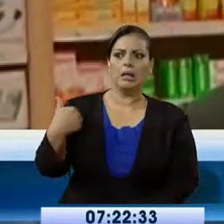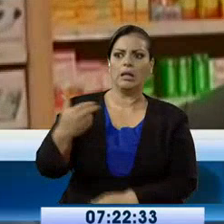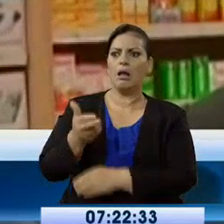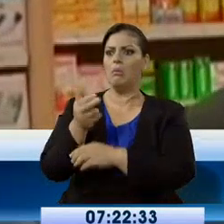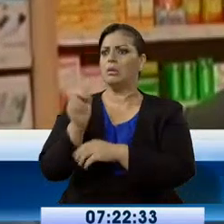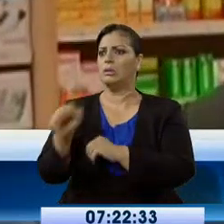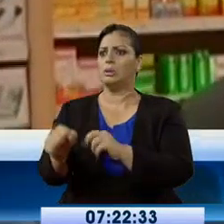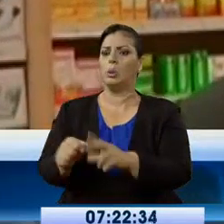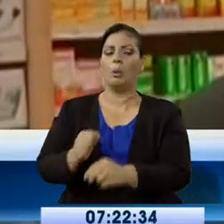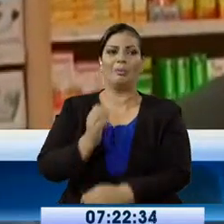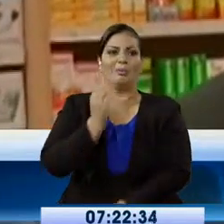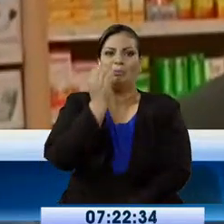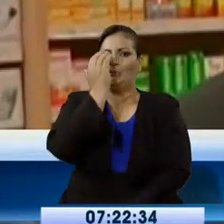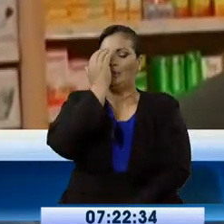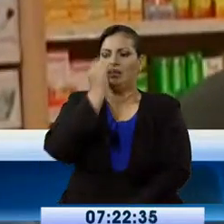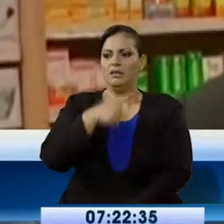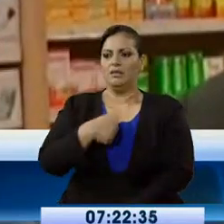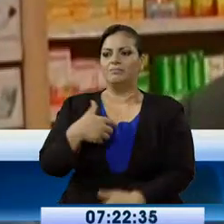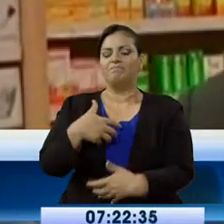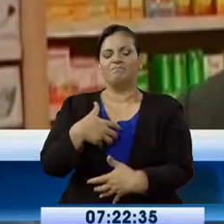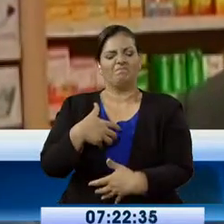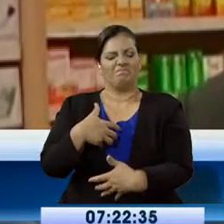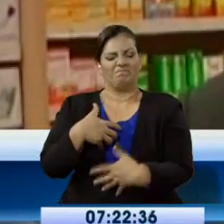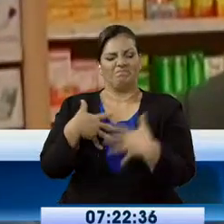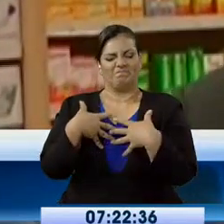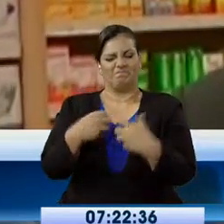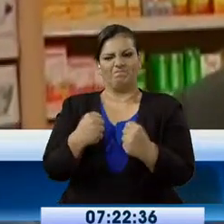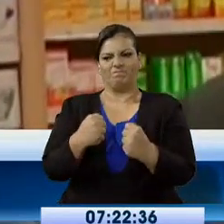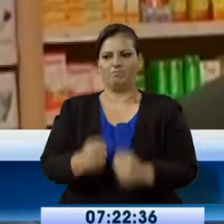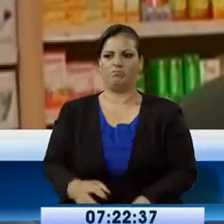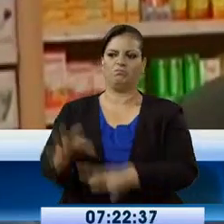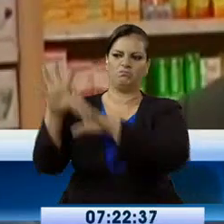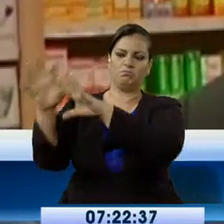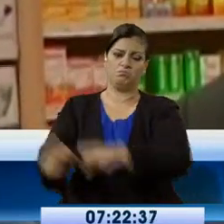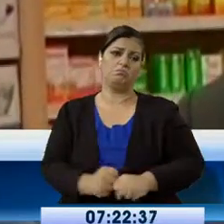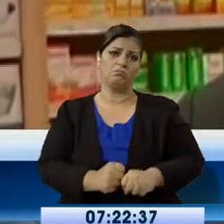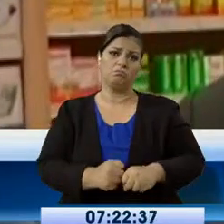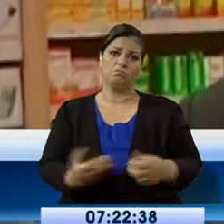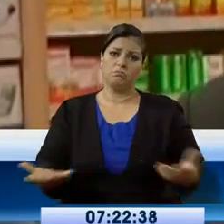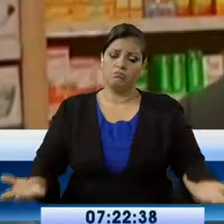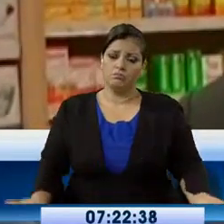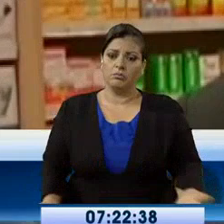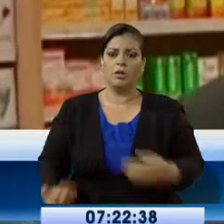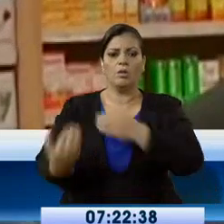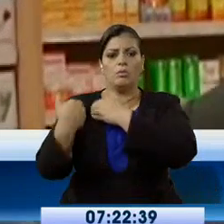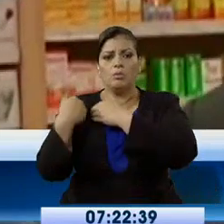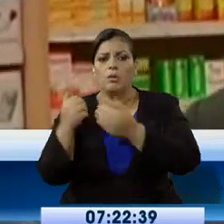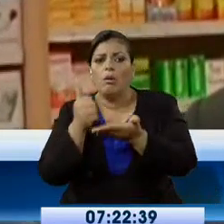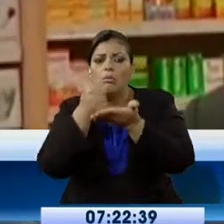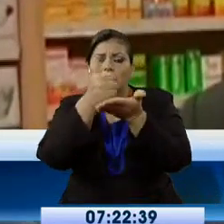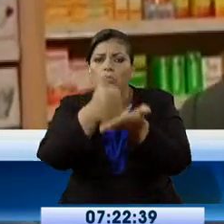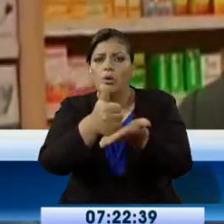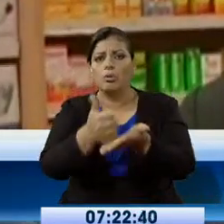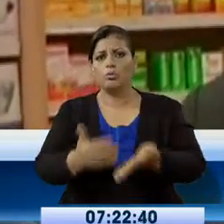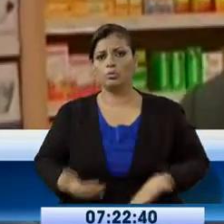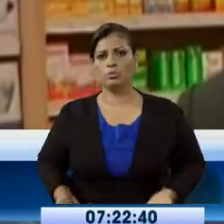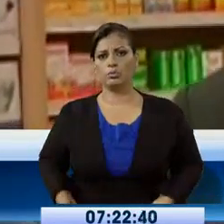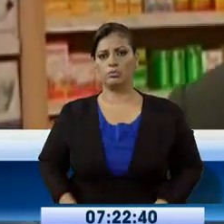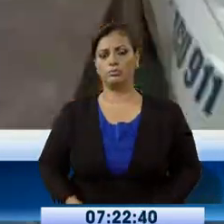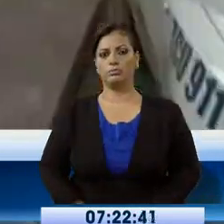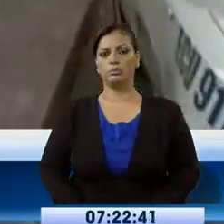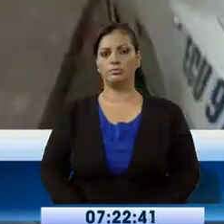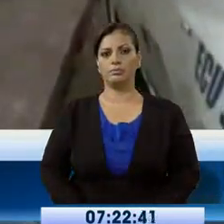la ciudadanía puesta en compromiso de ayudar, pues tal vez los ladrones o los delincuentes se la piensen dos veces para